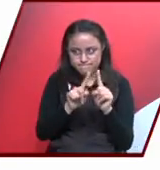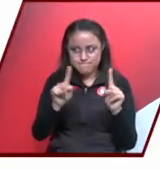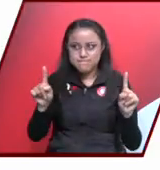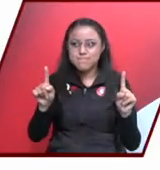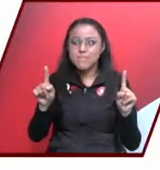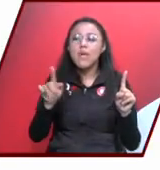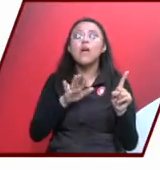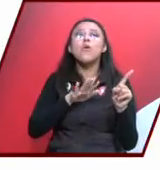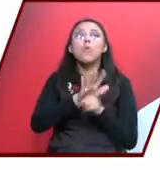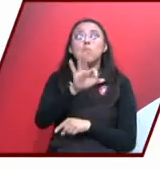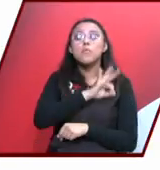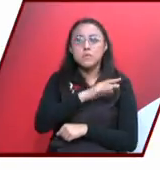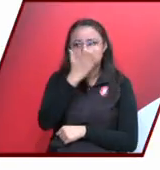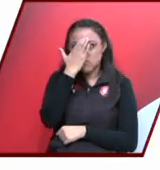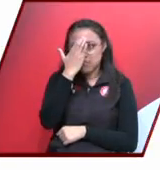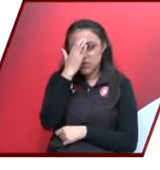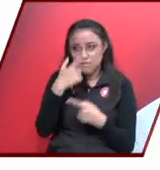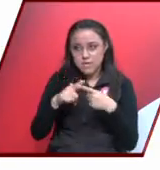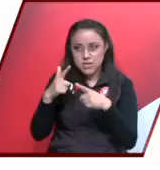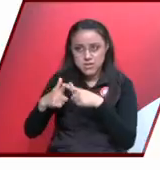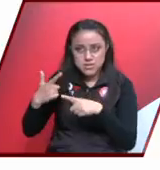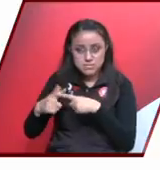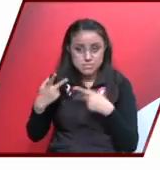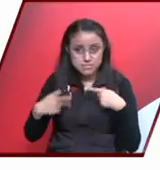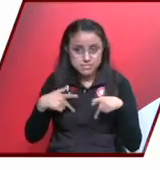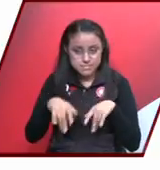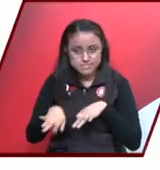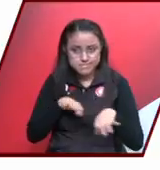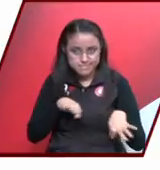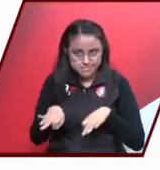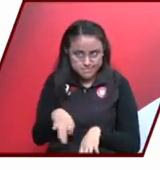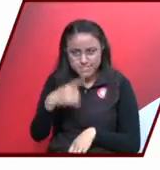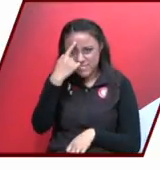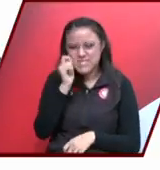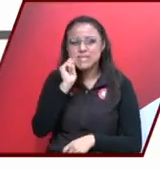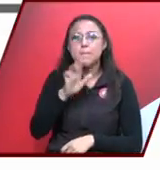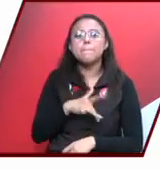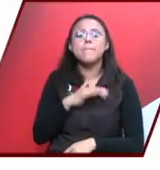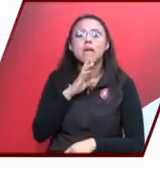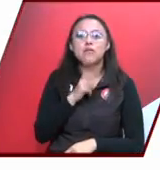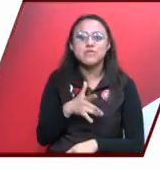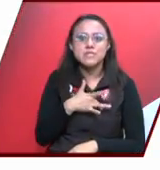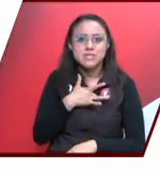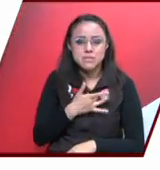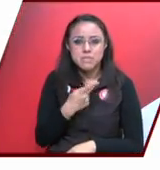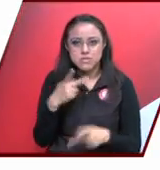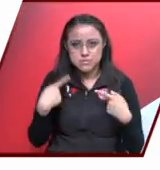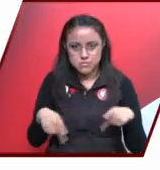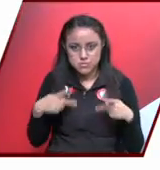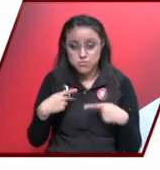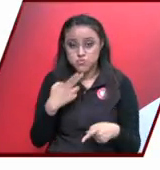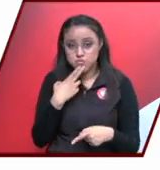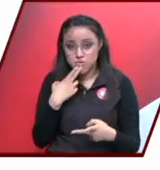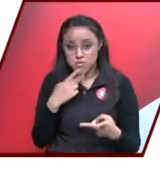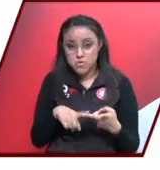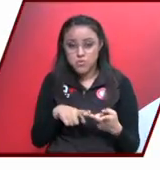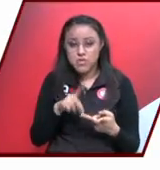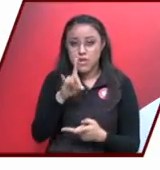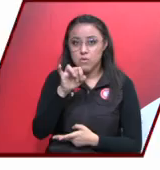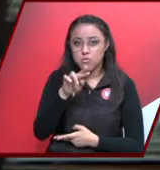qué despachos de cobranza trabajan las entidades financieras con la intención de que tengas mayor certidumbre como usuario o como